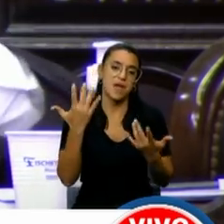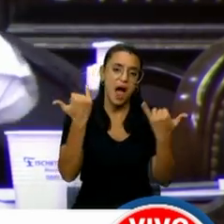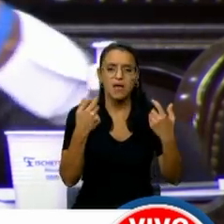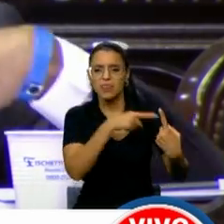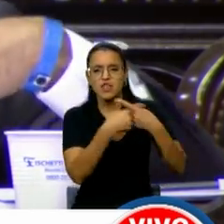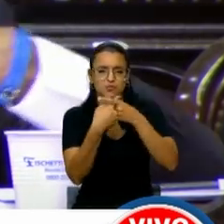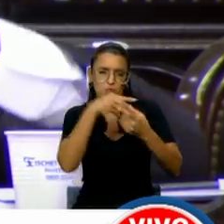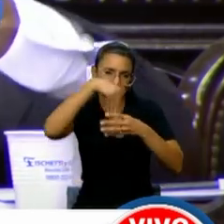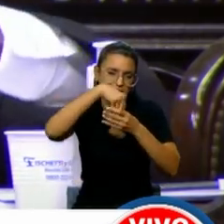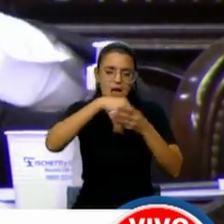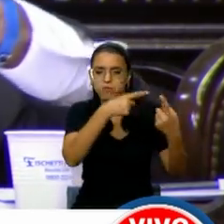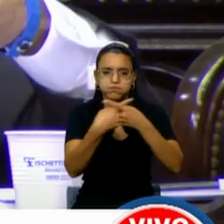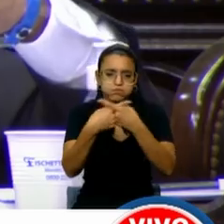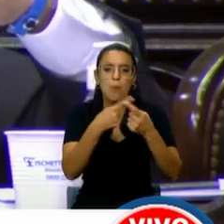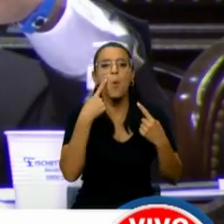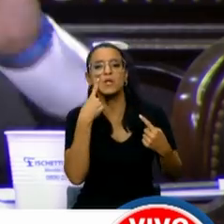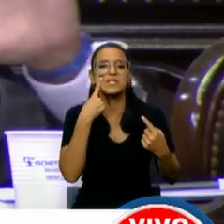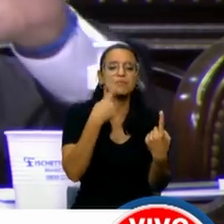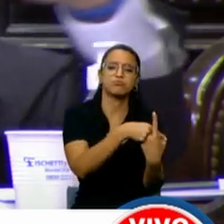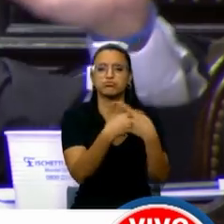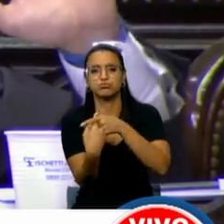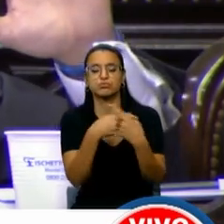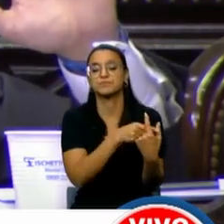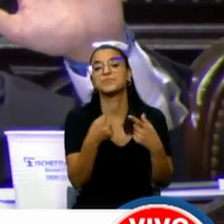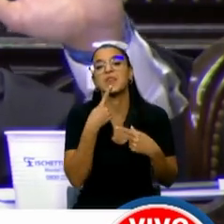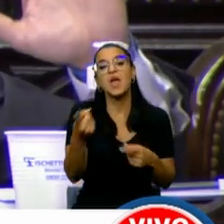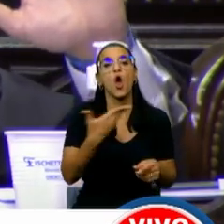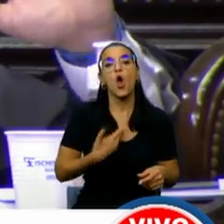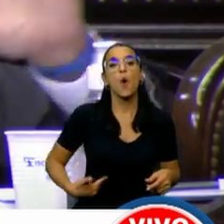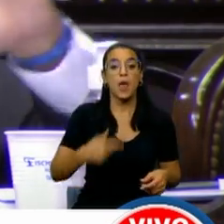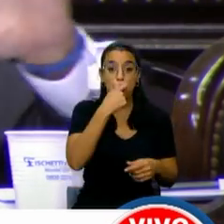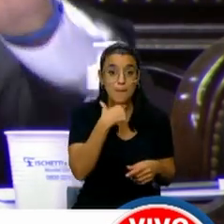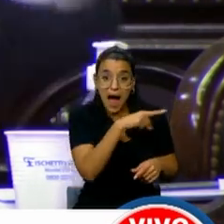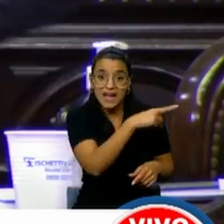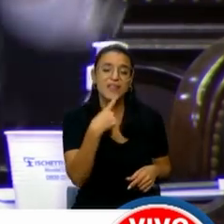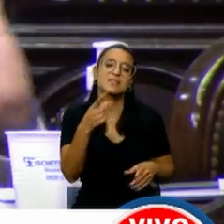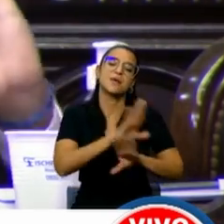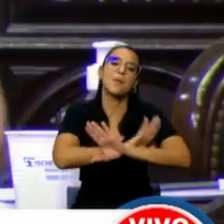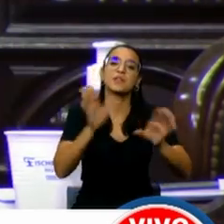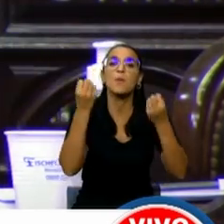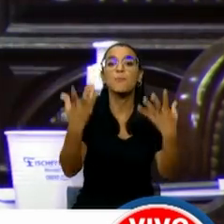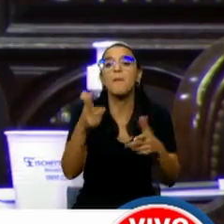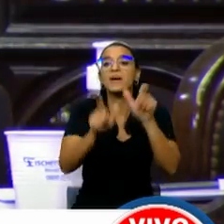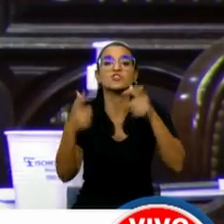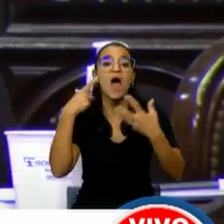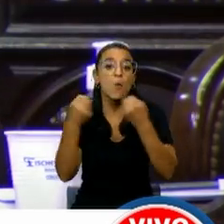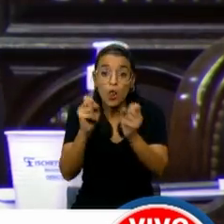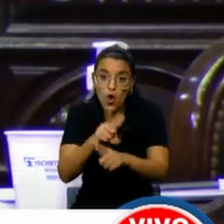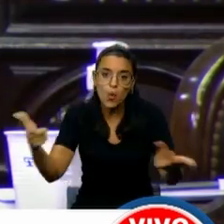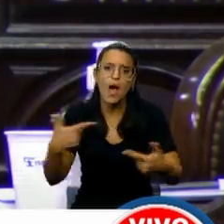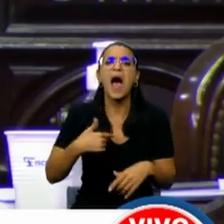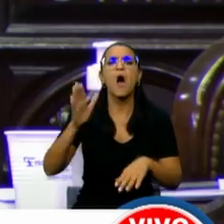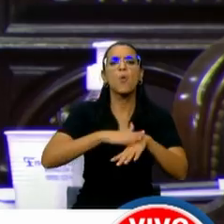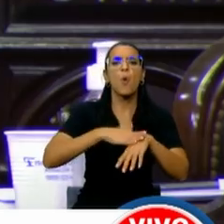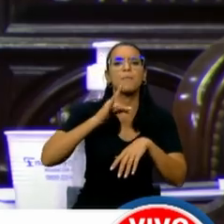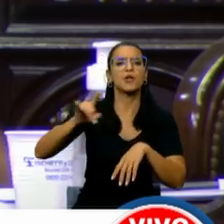disputas internas en los distintos municipios terminó diciendo el gobierno de macri no la vamos a hacer porque la gente no se pone de acuerdo le echo a la